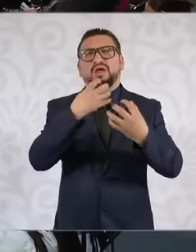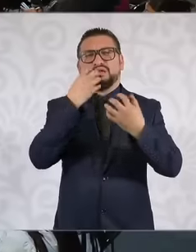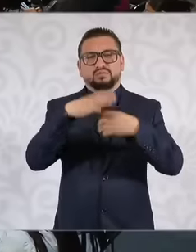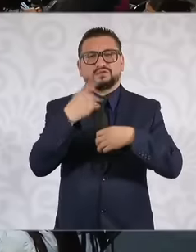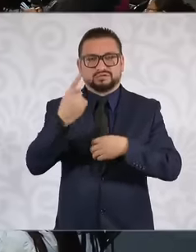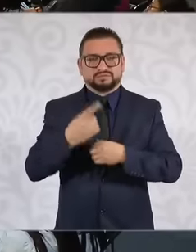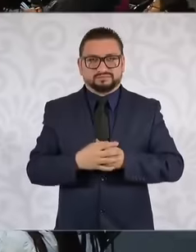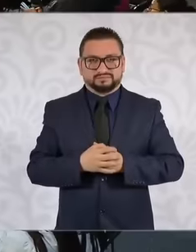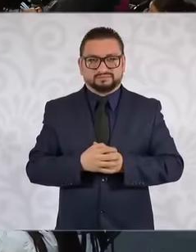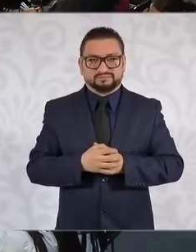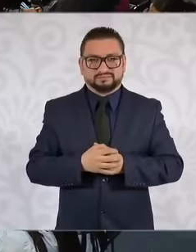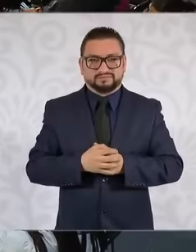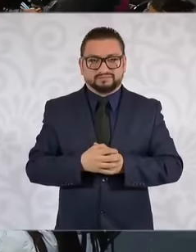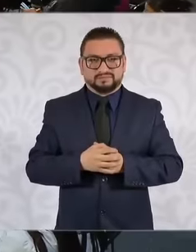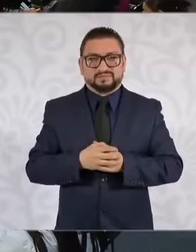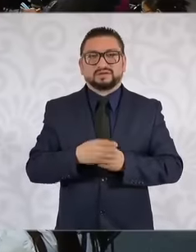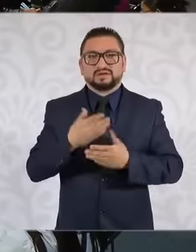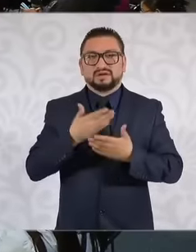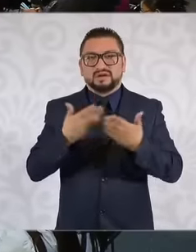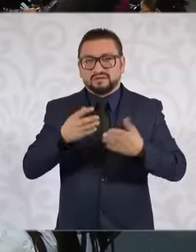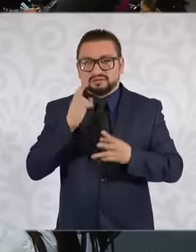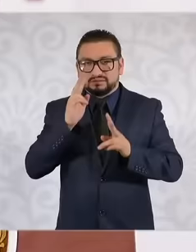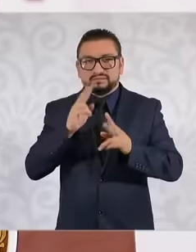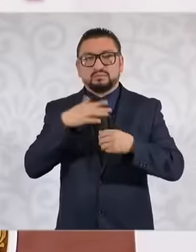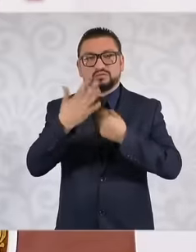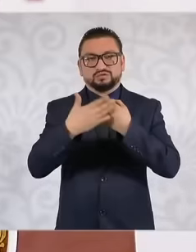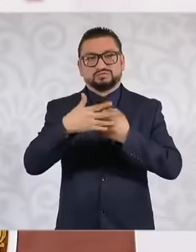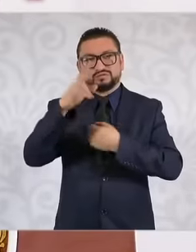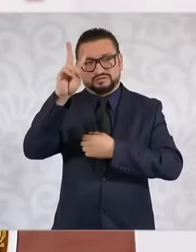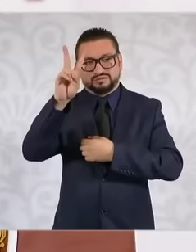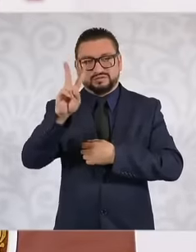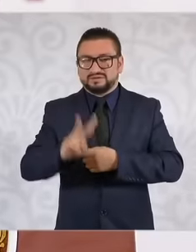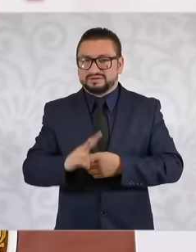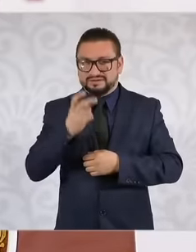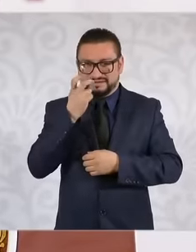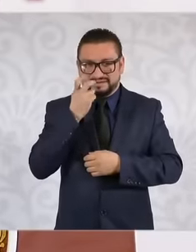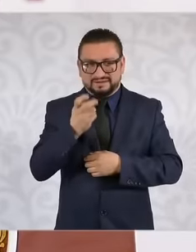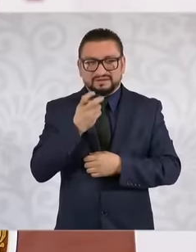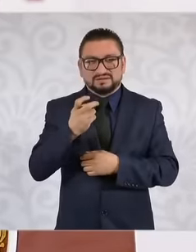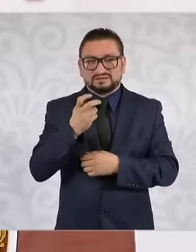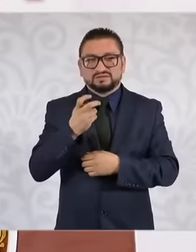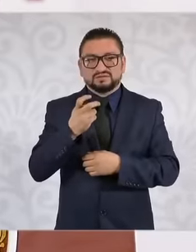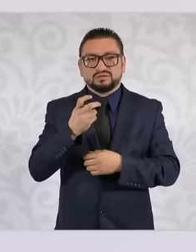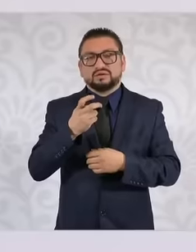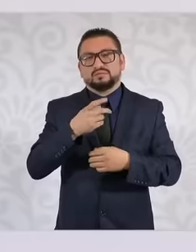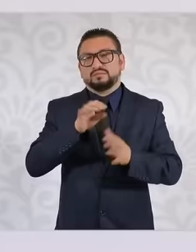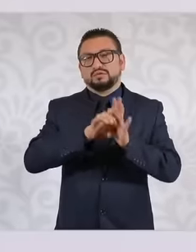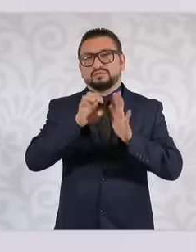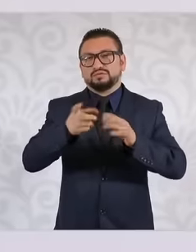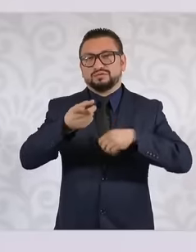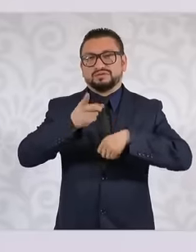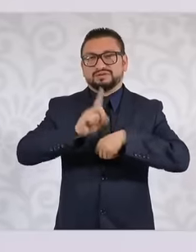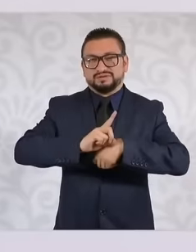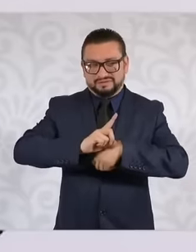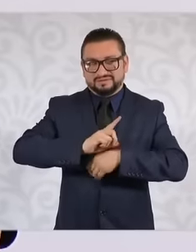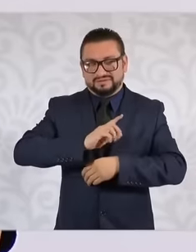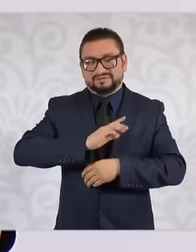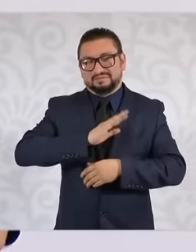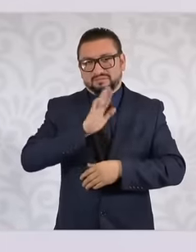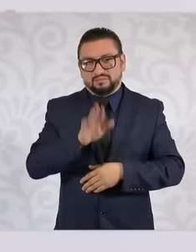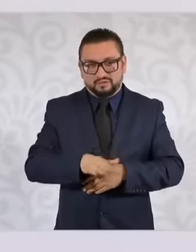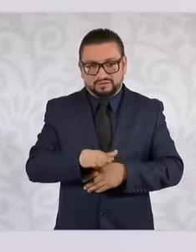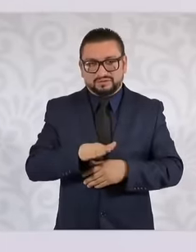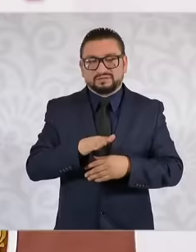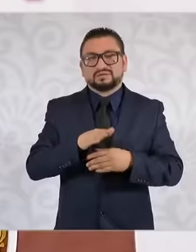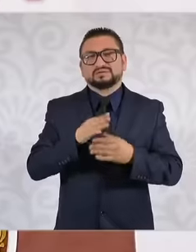independencia. Vamos a dedicarlo, por ejemplo, los próximos viernes, viene el Día de Muertos, entonces lo vamos a dedicar